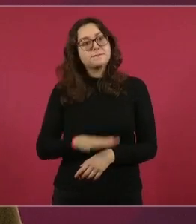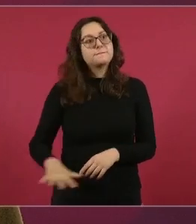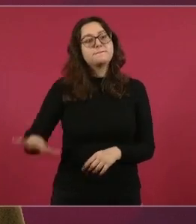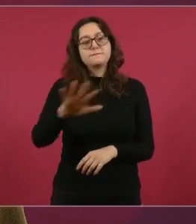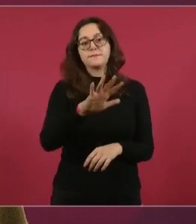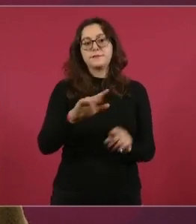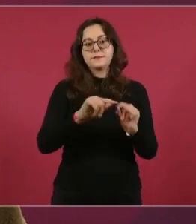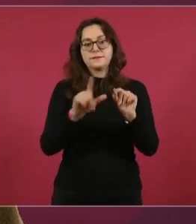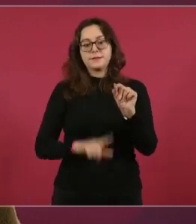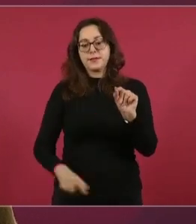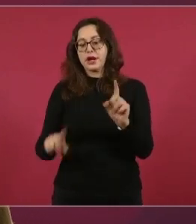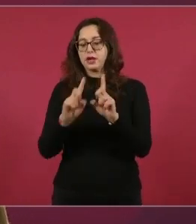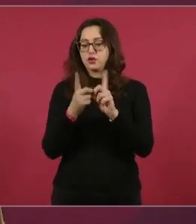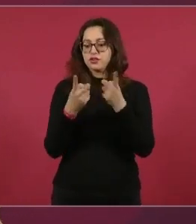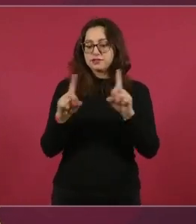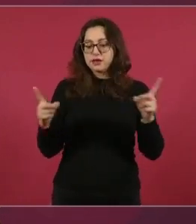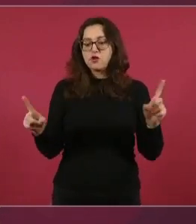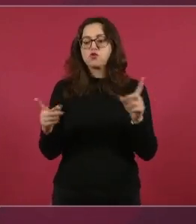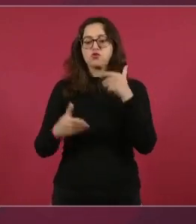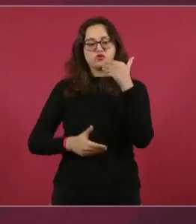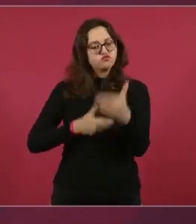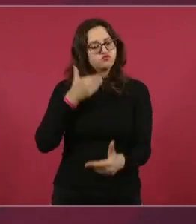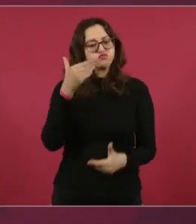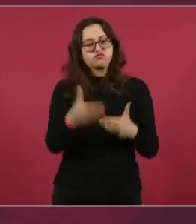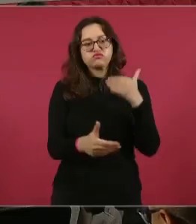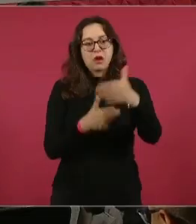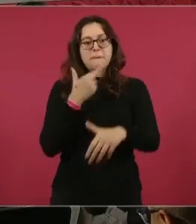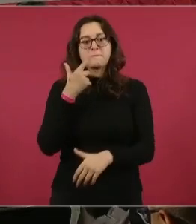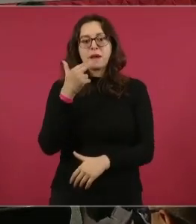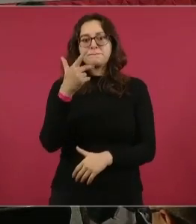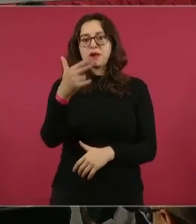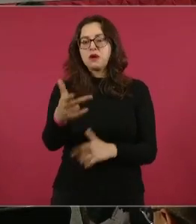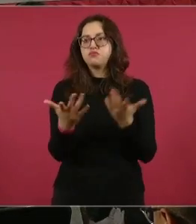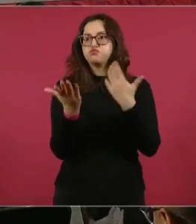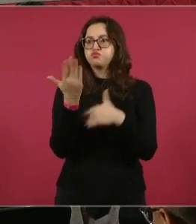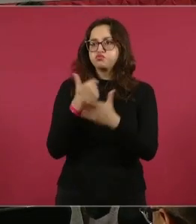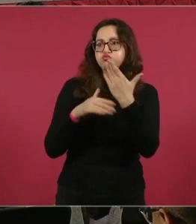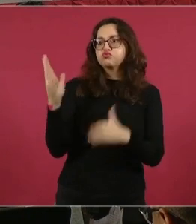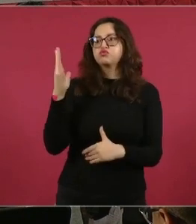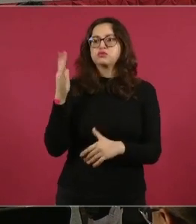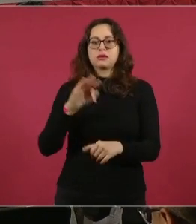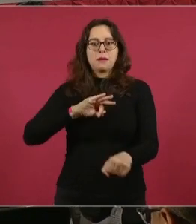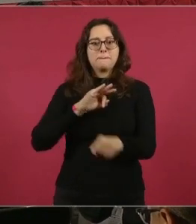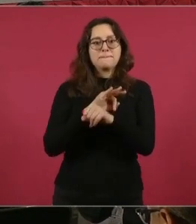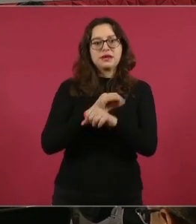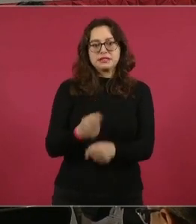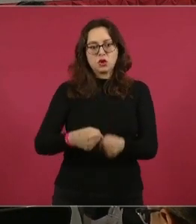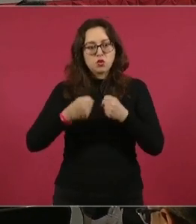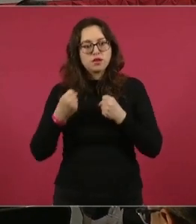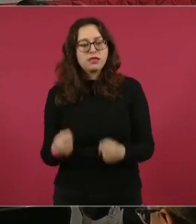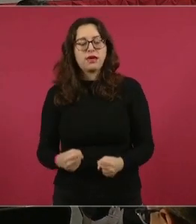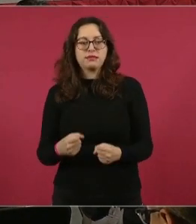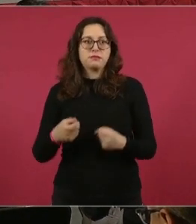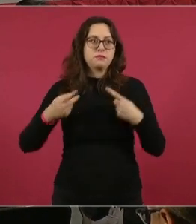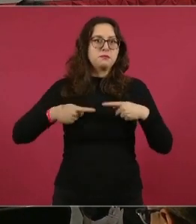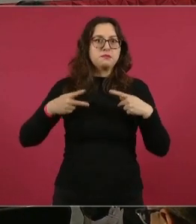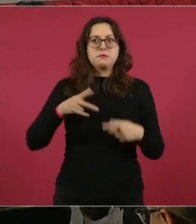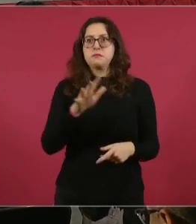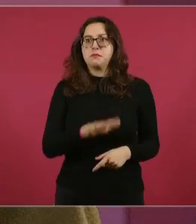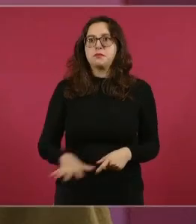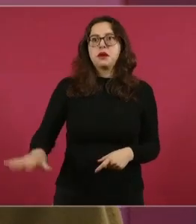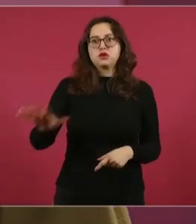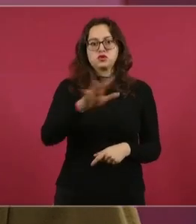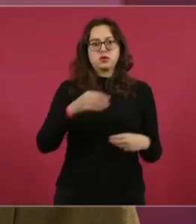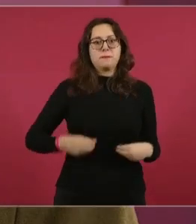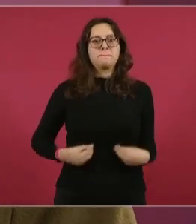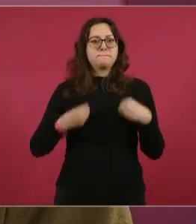colectivo, al progreso nacional, a la seguridad, al bienestar del pueblo de México. Y es muy satisfactorio para